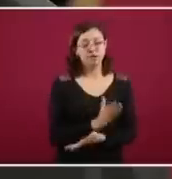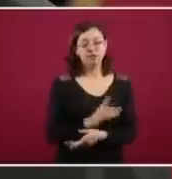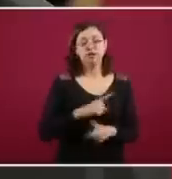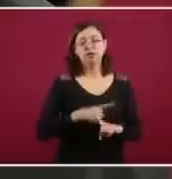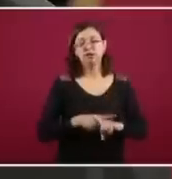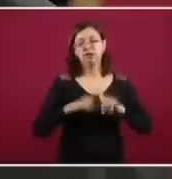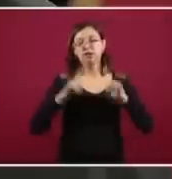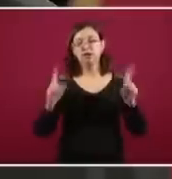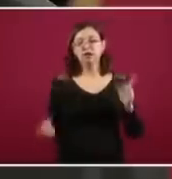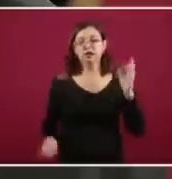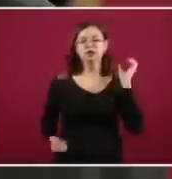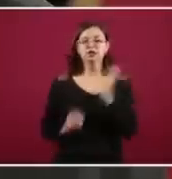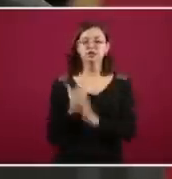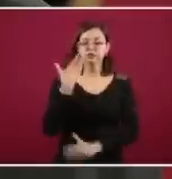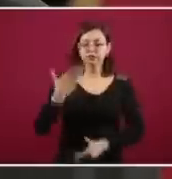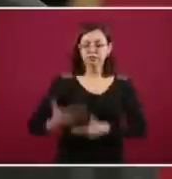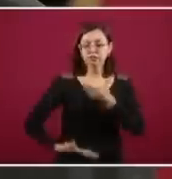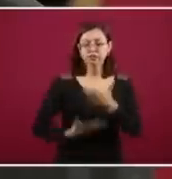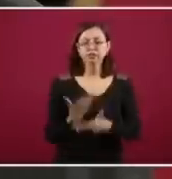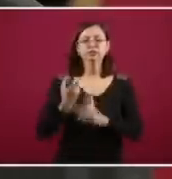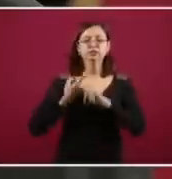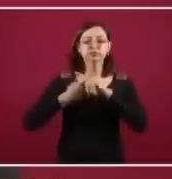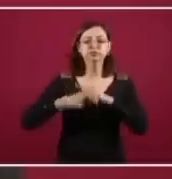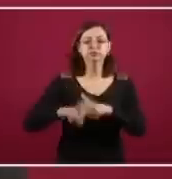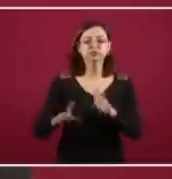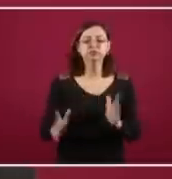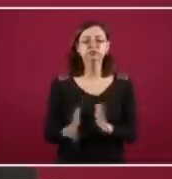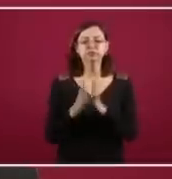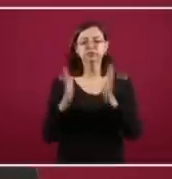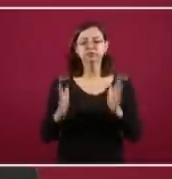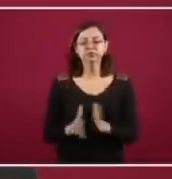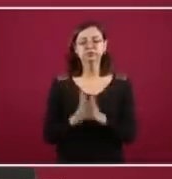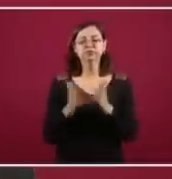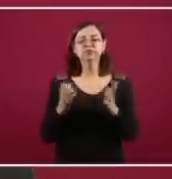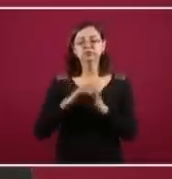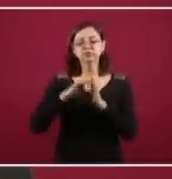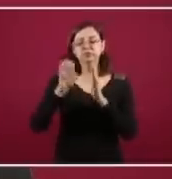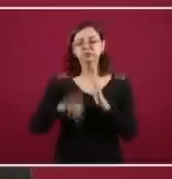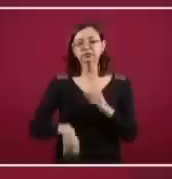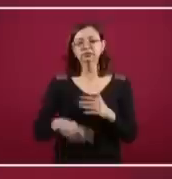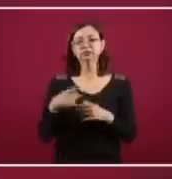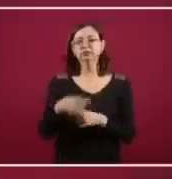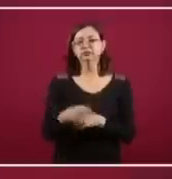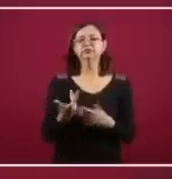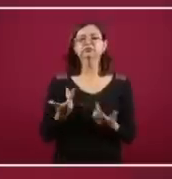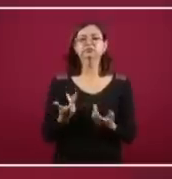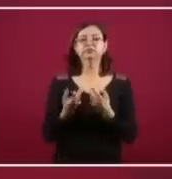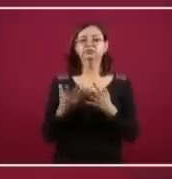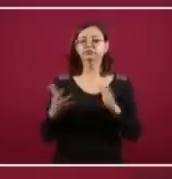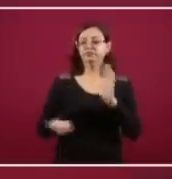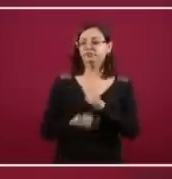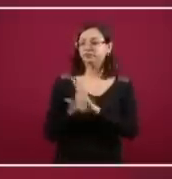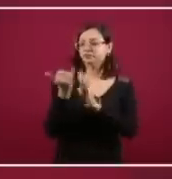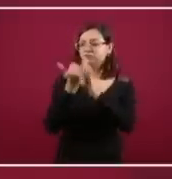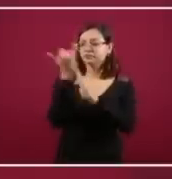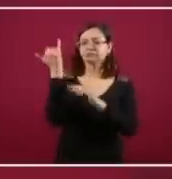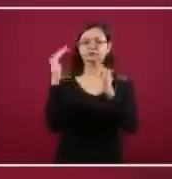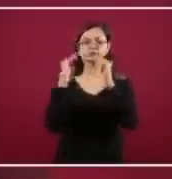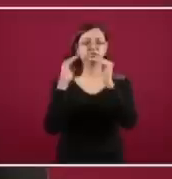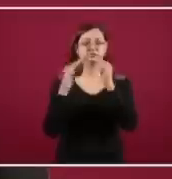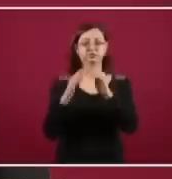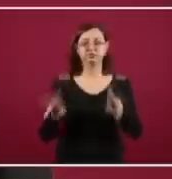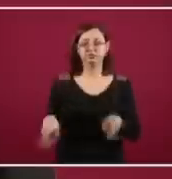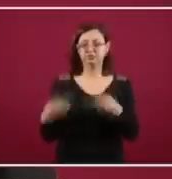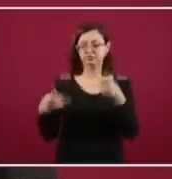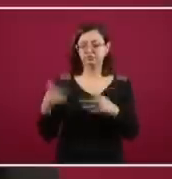los nuevos servicios que ya están participando en el Buen Fin. Participaron los desarrolladores de vivienda y en la venta de una casa lo que se